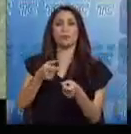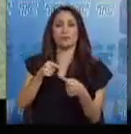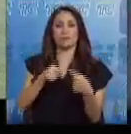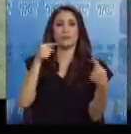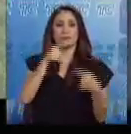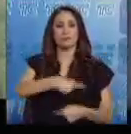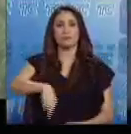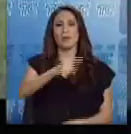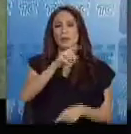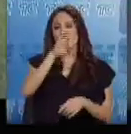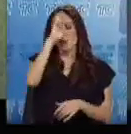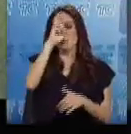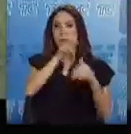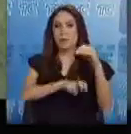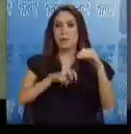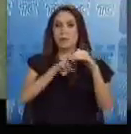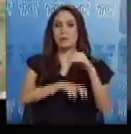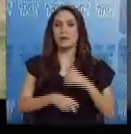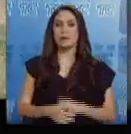minería.